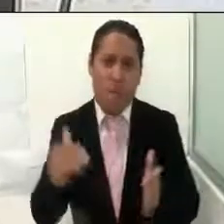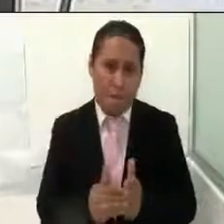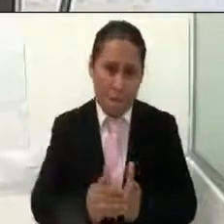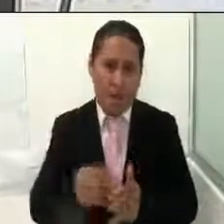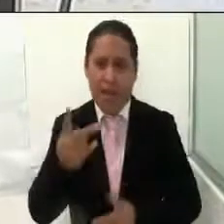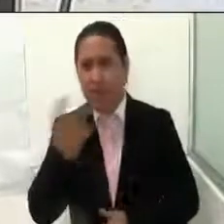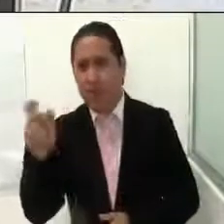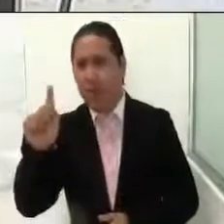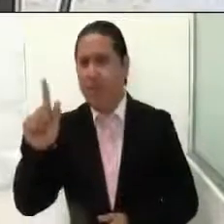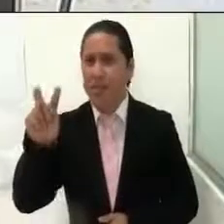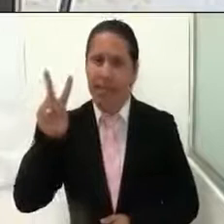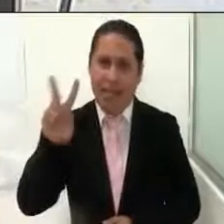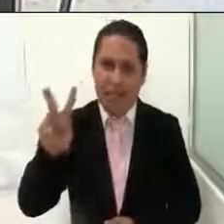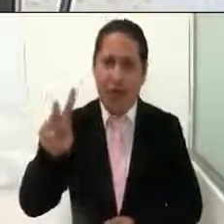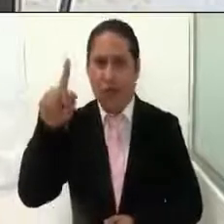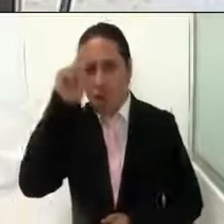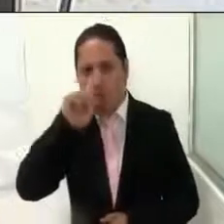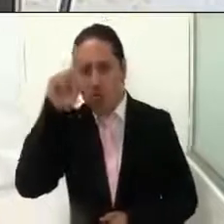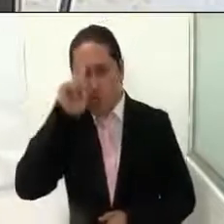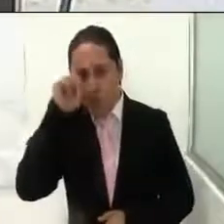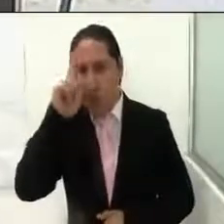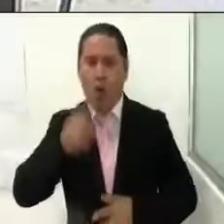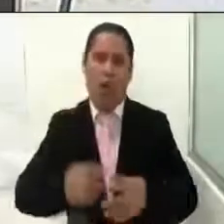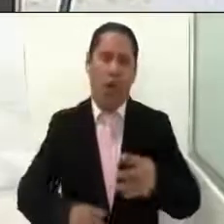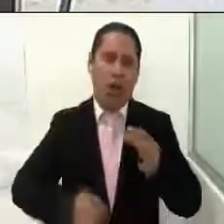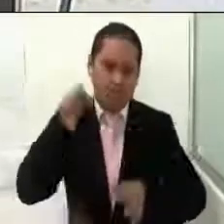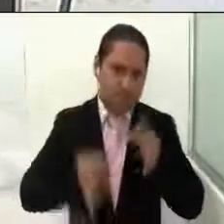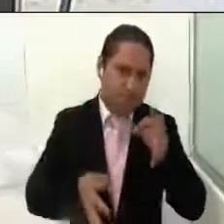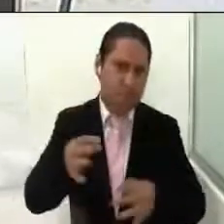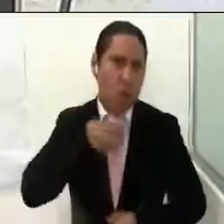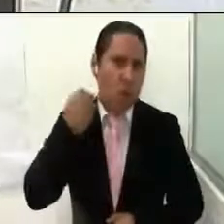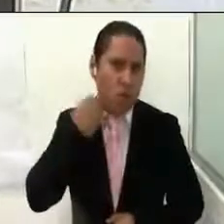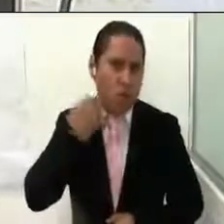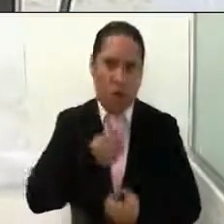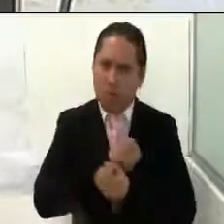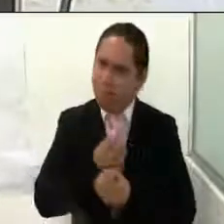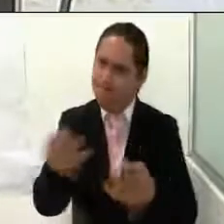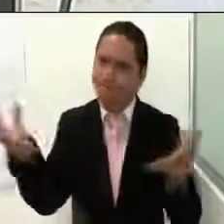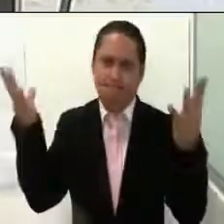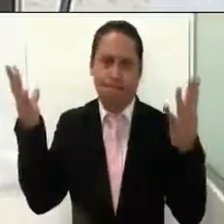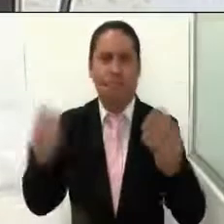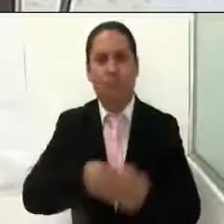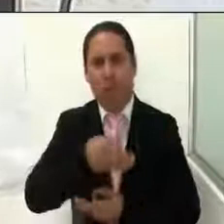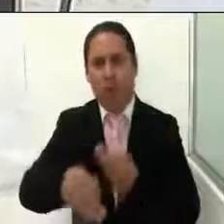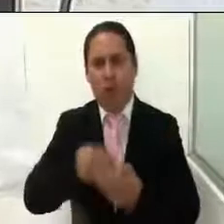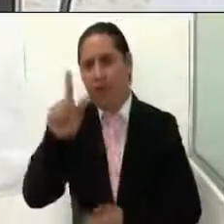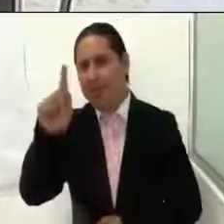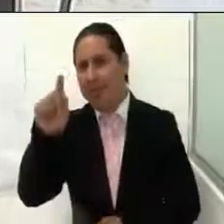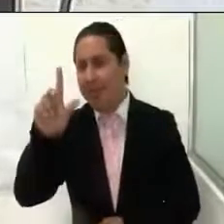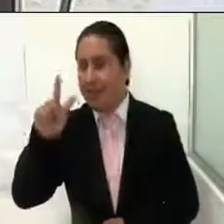5.272 asesorías de asistencia legal gratuita a la ciudadanía en general que representa el 77